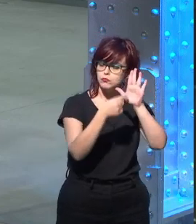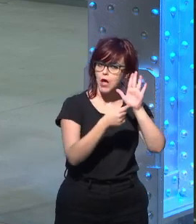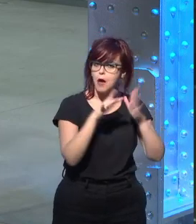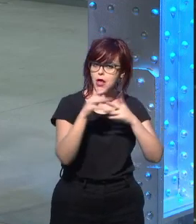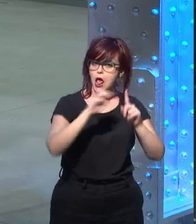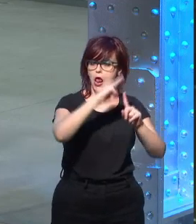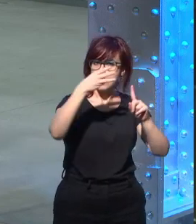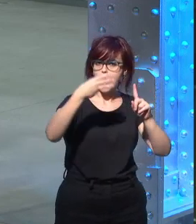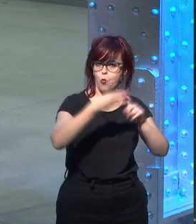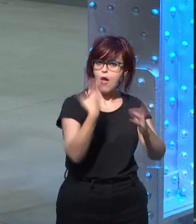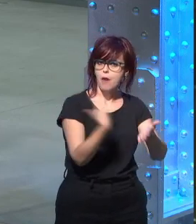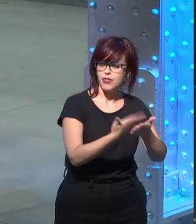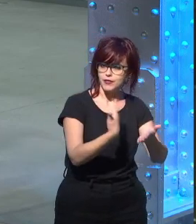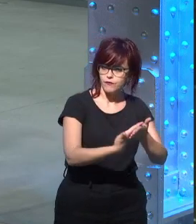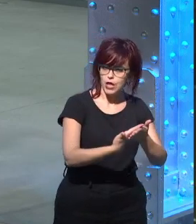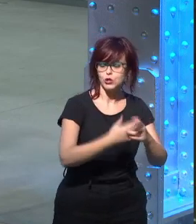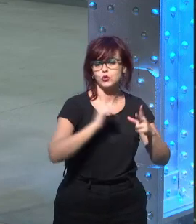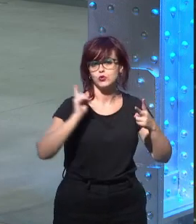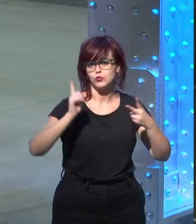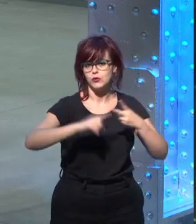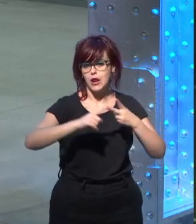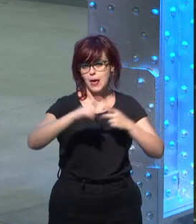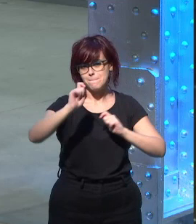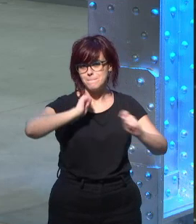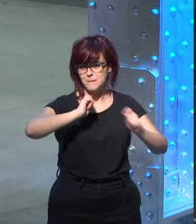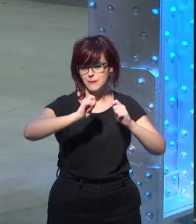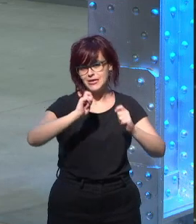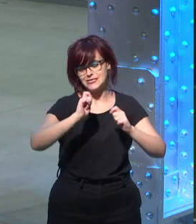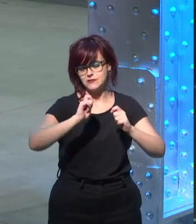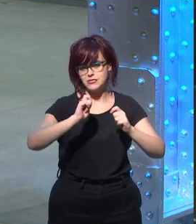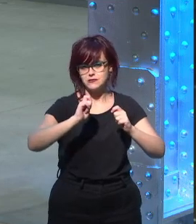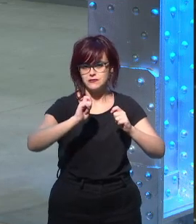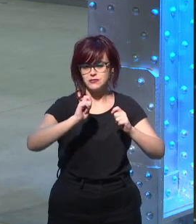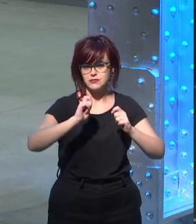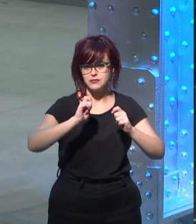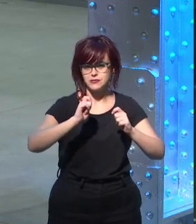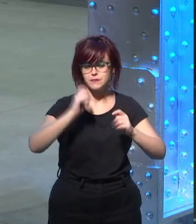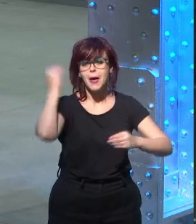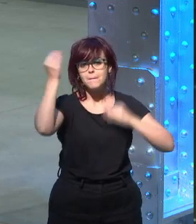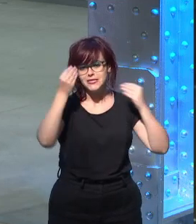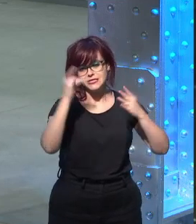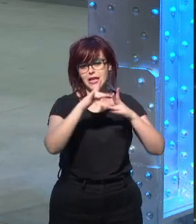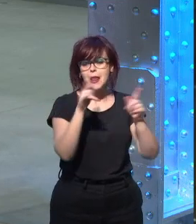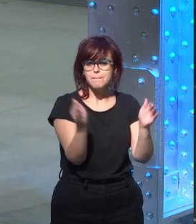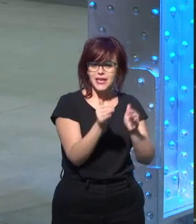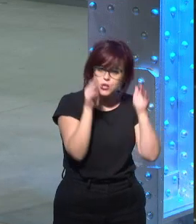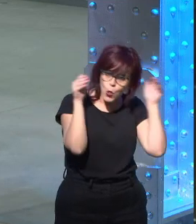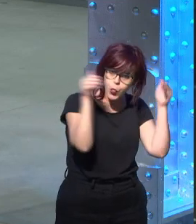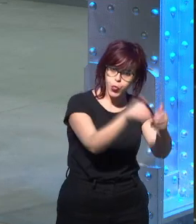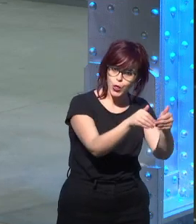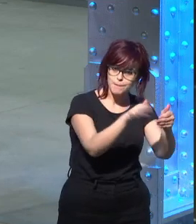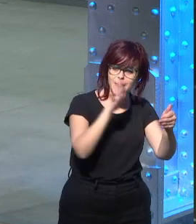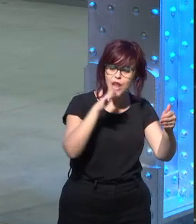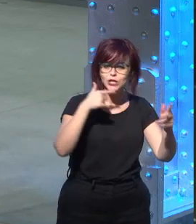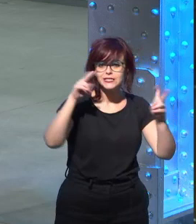web certificando, la prensa, el pensamiento, pensar en pequeño, el